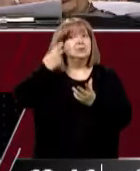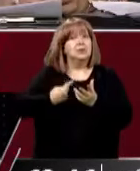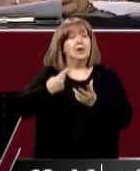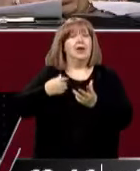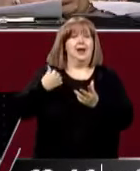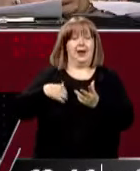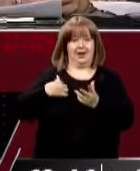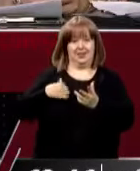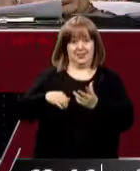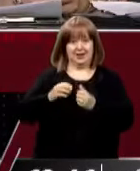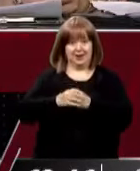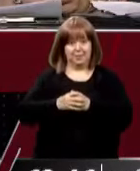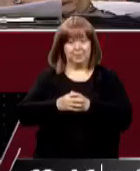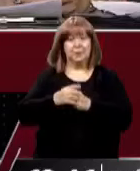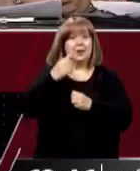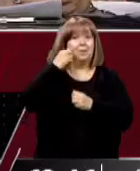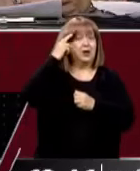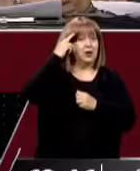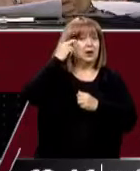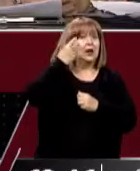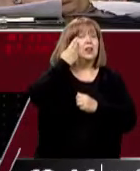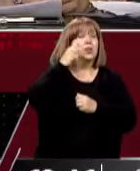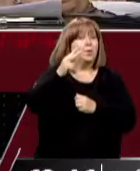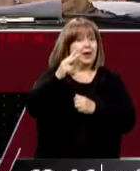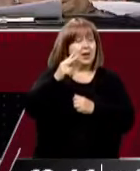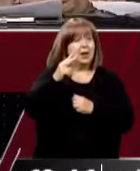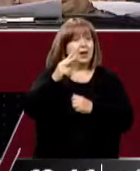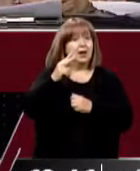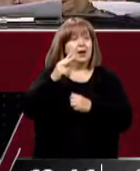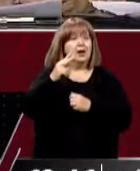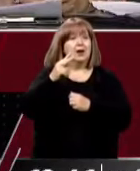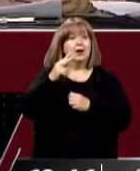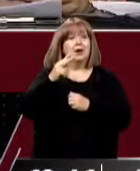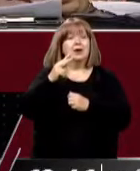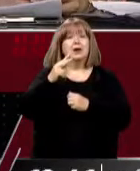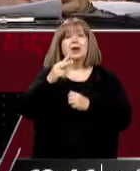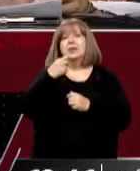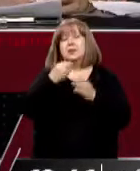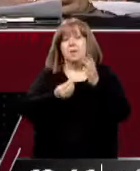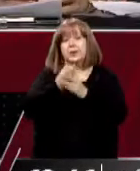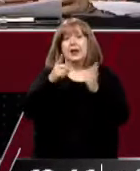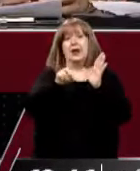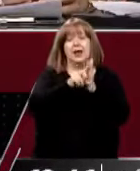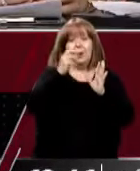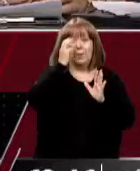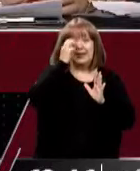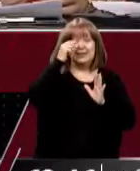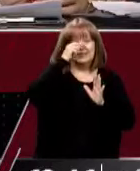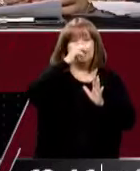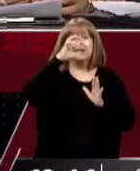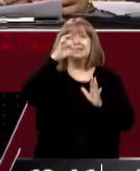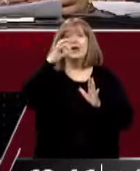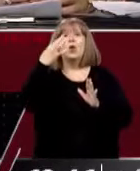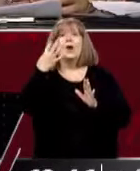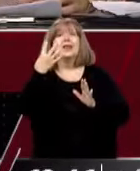el convenio 169 en Argentina en el 2000 fue finalmente consagrado como ley, es la ley 27.041, una